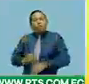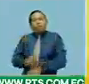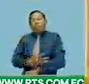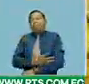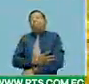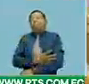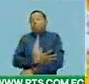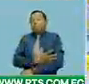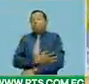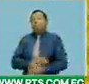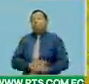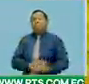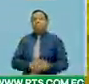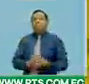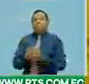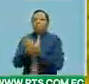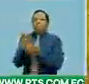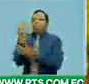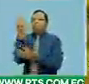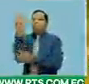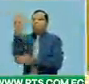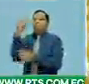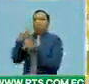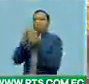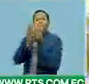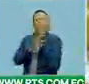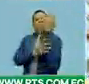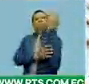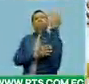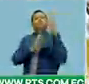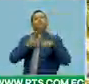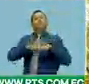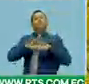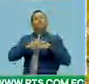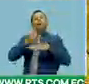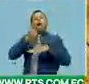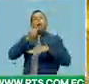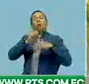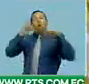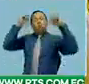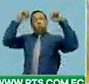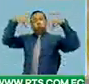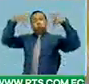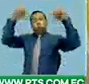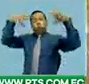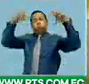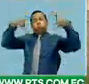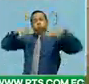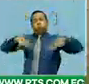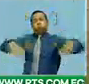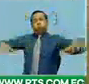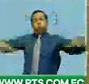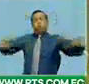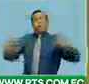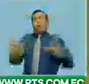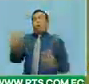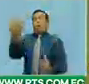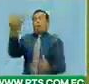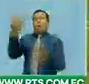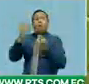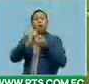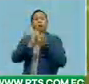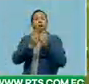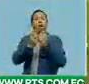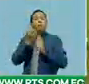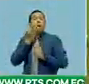indescriptible. El florecimiento de los guayacanes llega con las primeras lluvias y en esta zona agrícola del cantón Daule, provincia del Guayas, usted